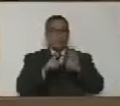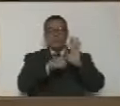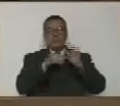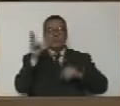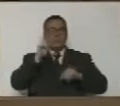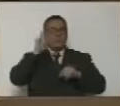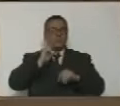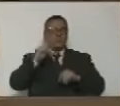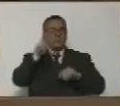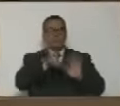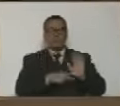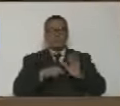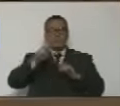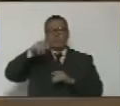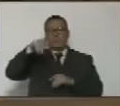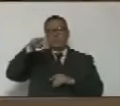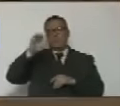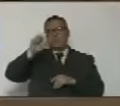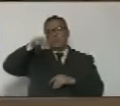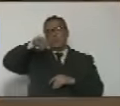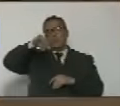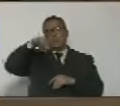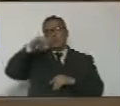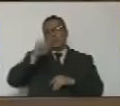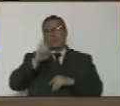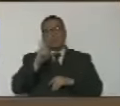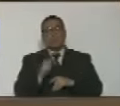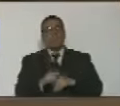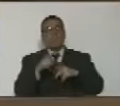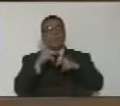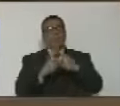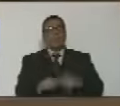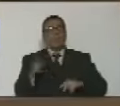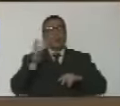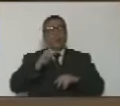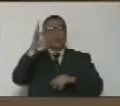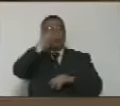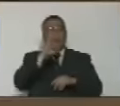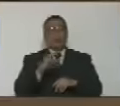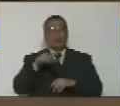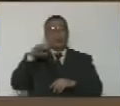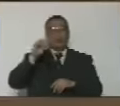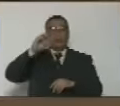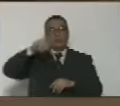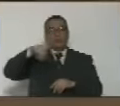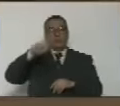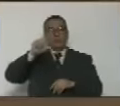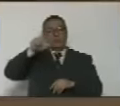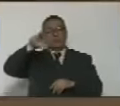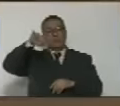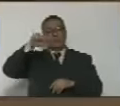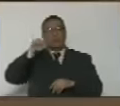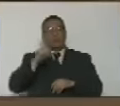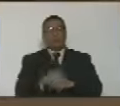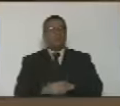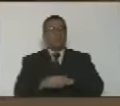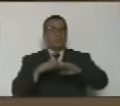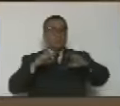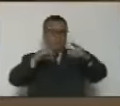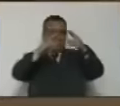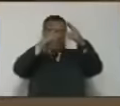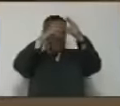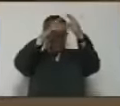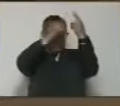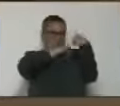la República en Kenia, concurrente en las Repúblicas Federal de Somalia y Unida de Tanzania, y como